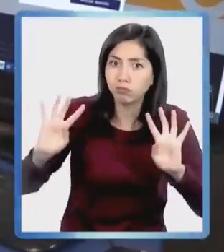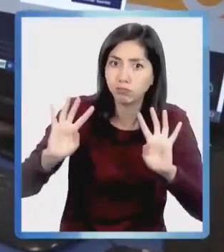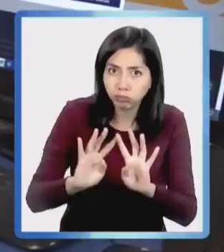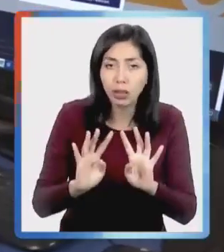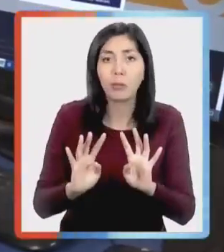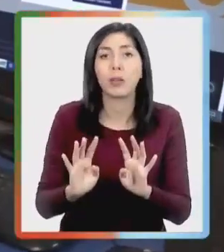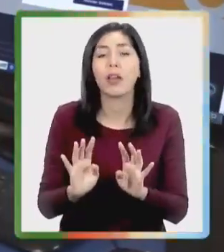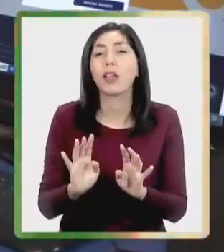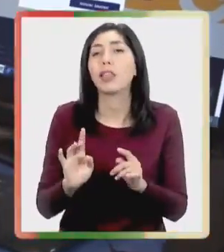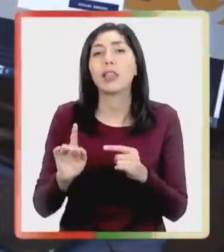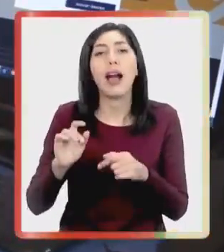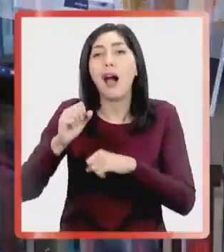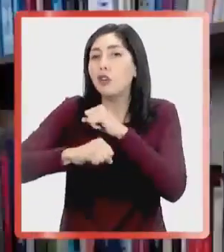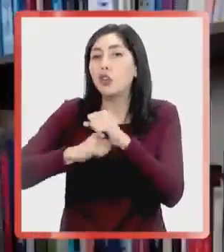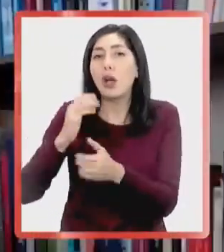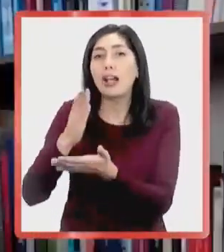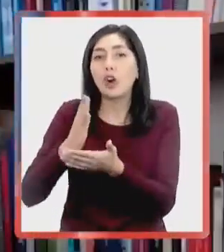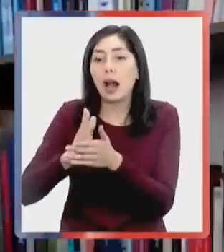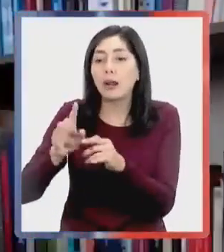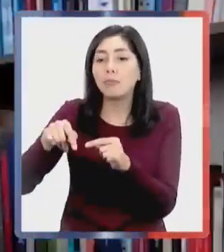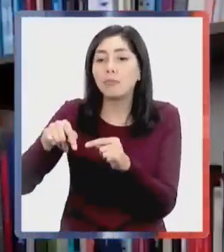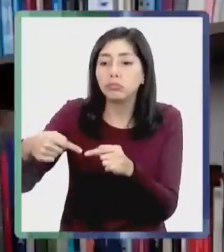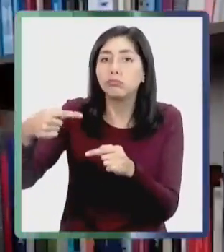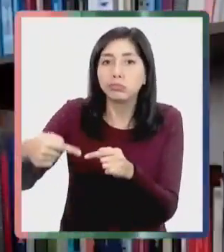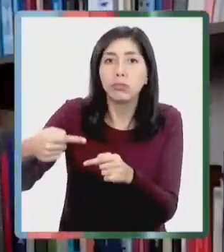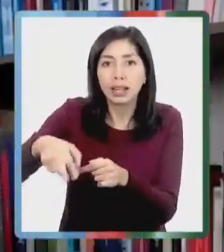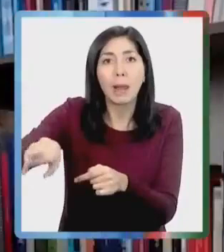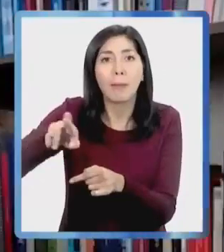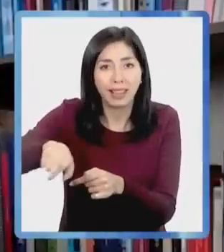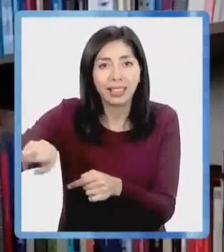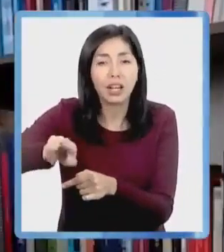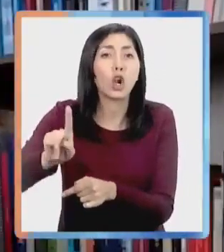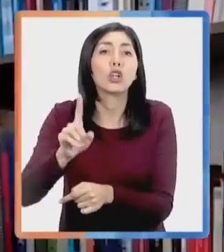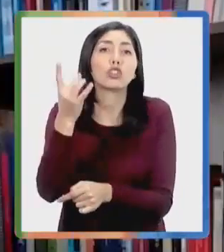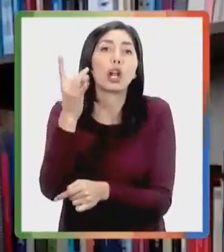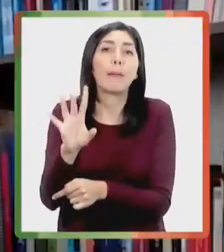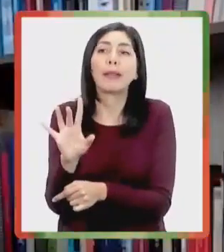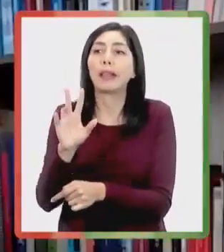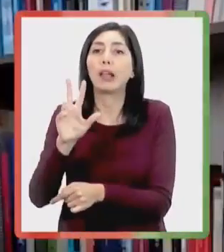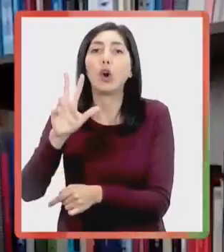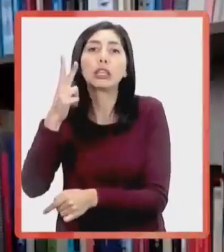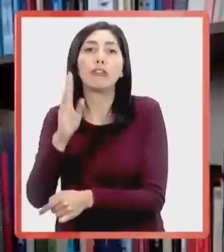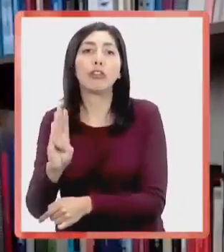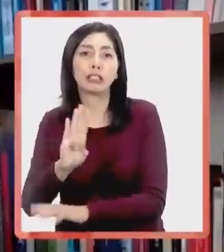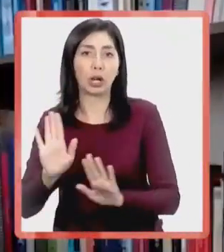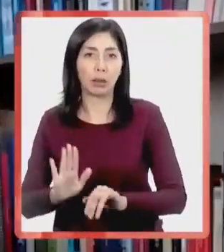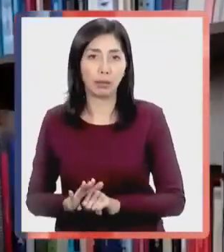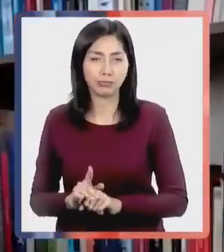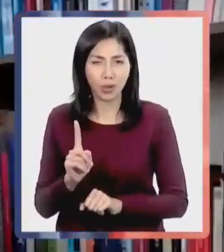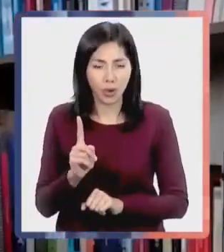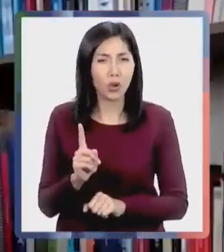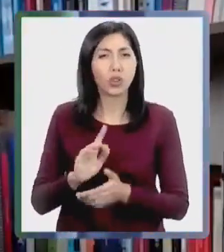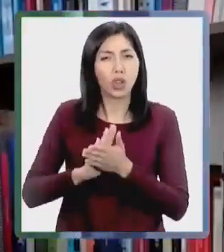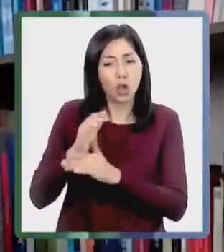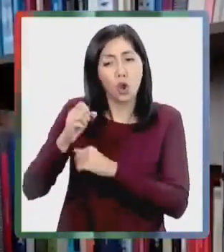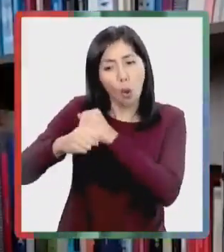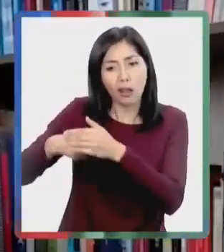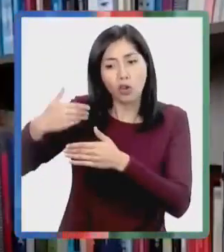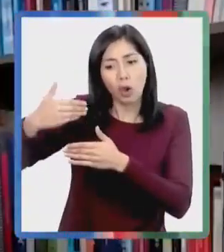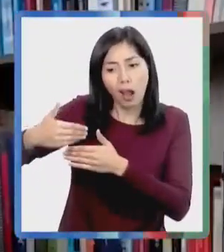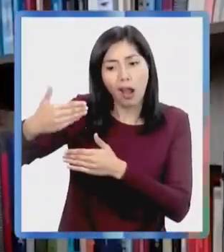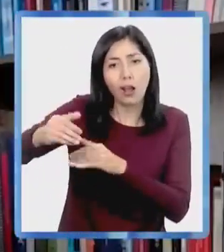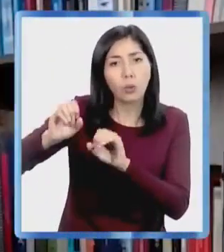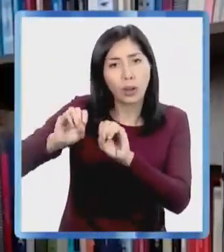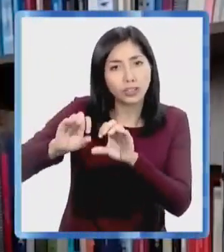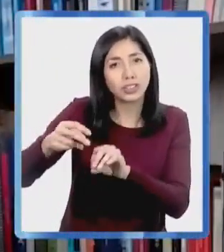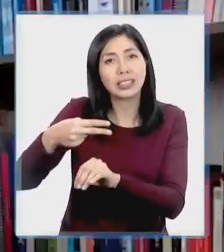en los distintos años escolares, no en octavo y en segundo medio y listo, sino que una vez al año vaya siendo, digamos, complejizando un